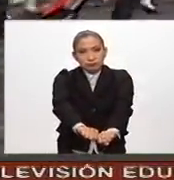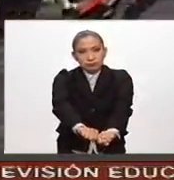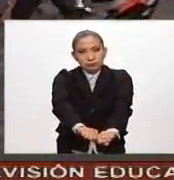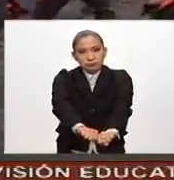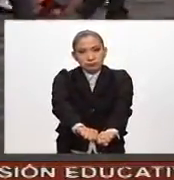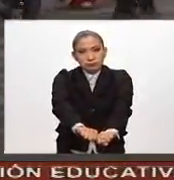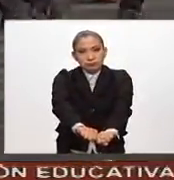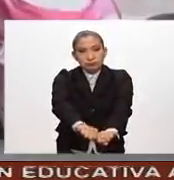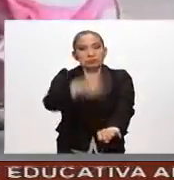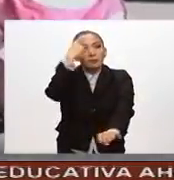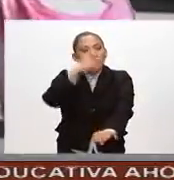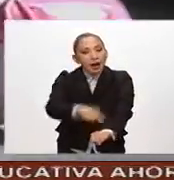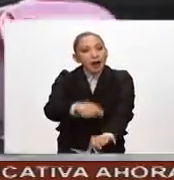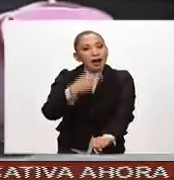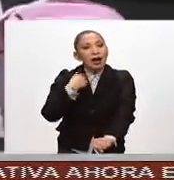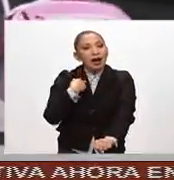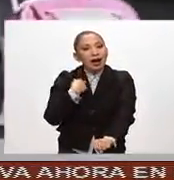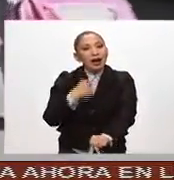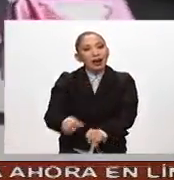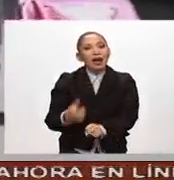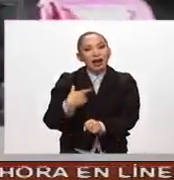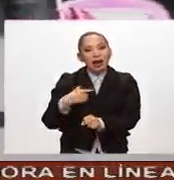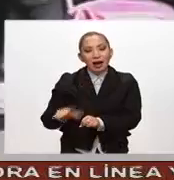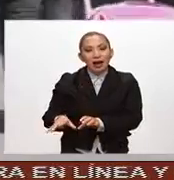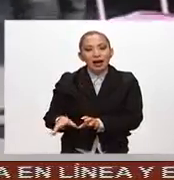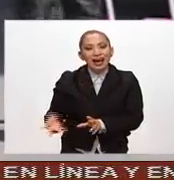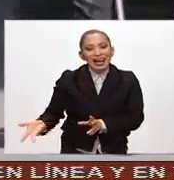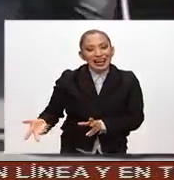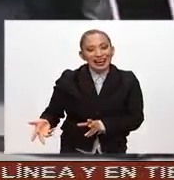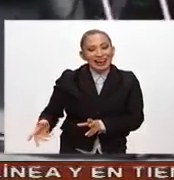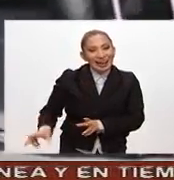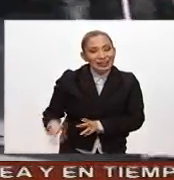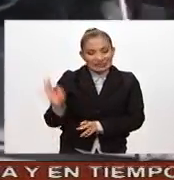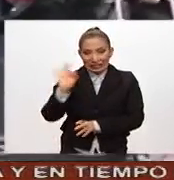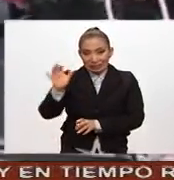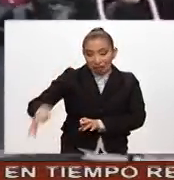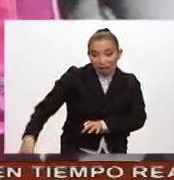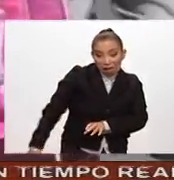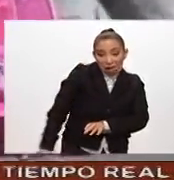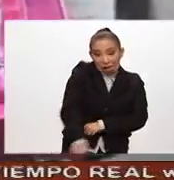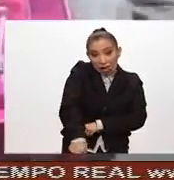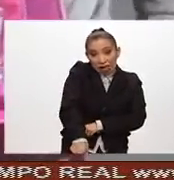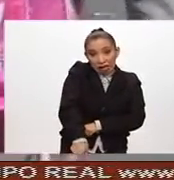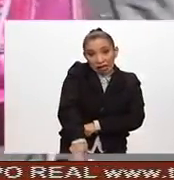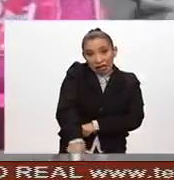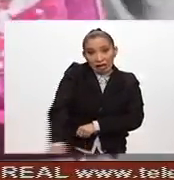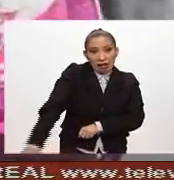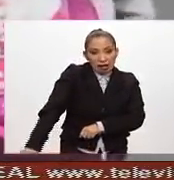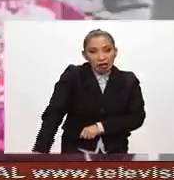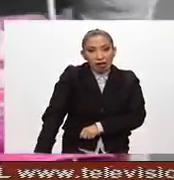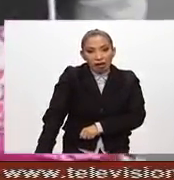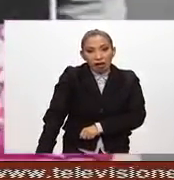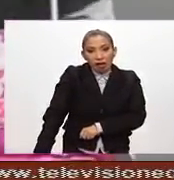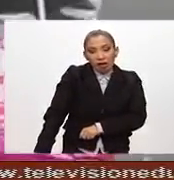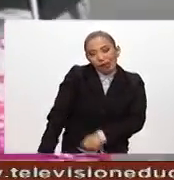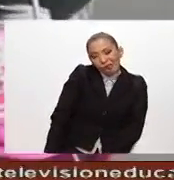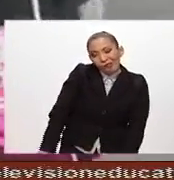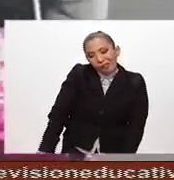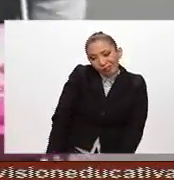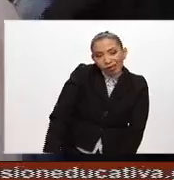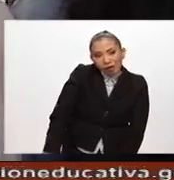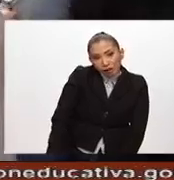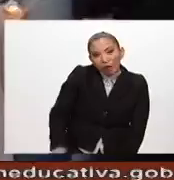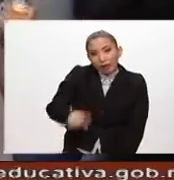Para cargarla de la parte posterior, si nosotros la jalamos haciendo un movimiento de oblicuidad, eso